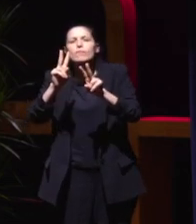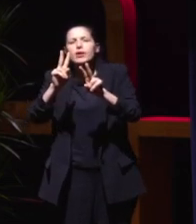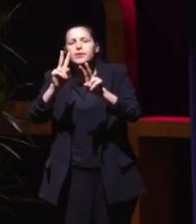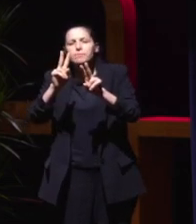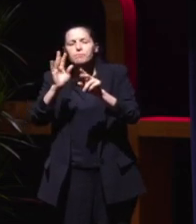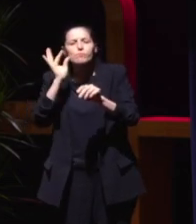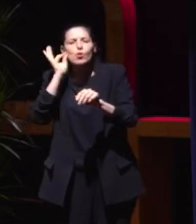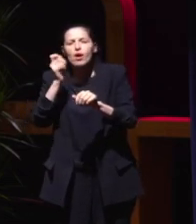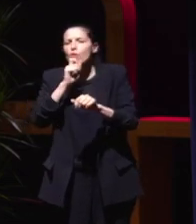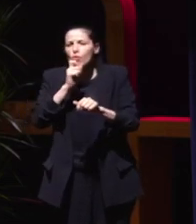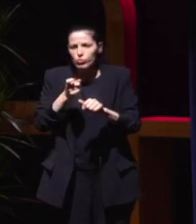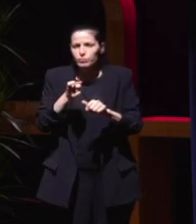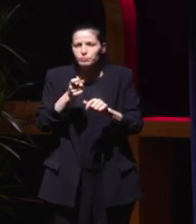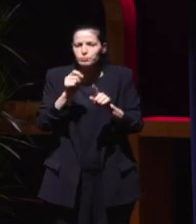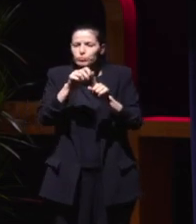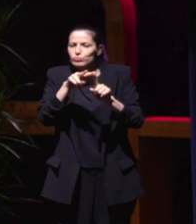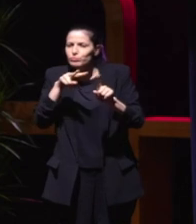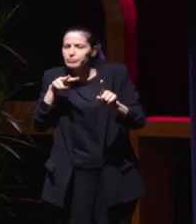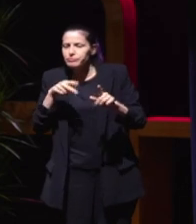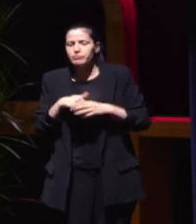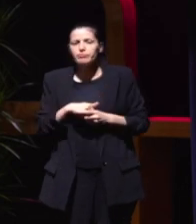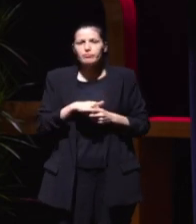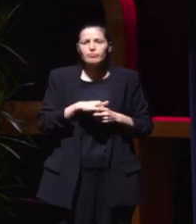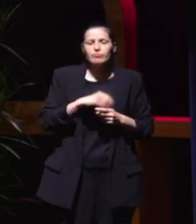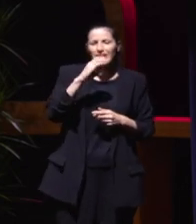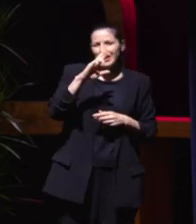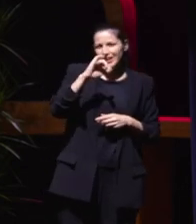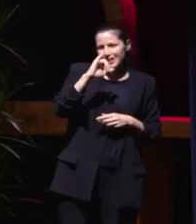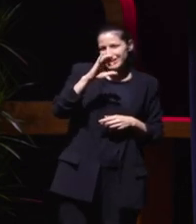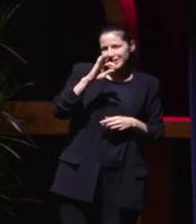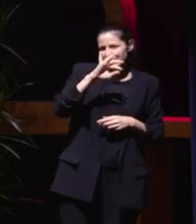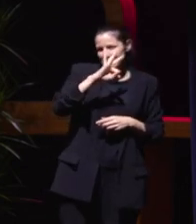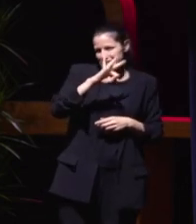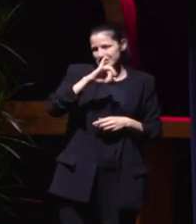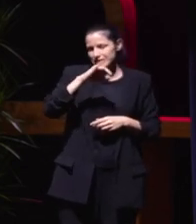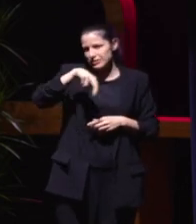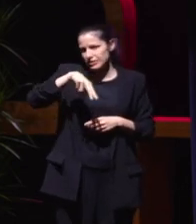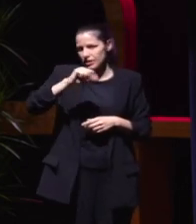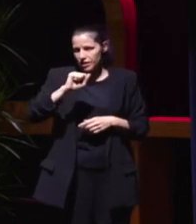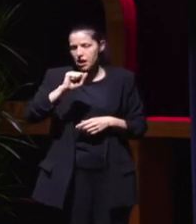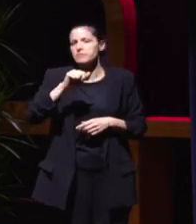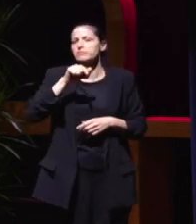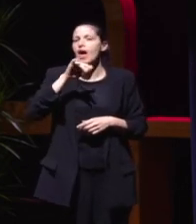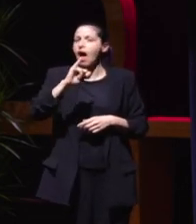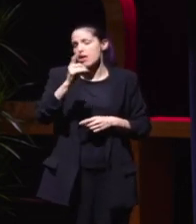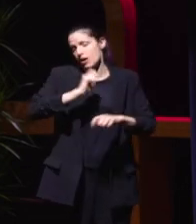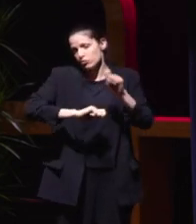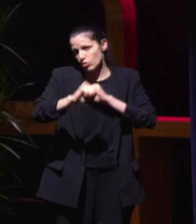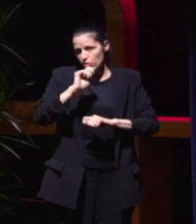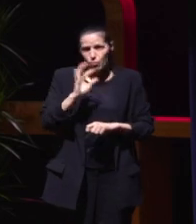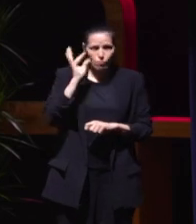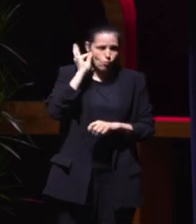Dice Cristina Andreu que es la presidenta de cima es una asociación de mujeres cineastas que